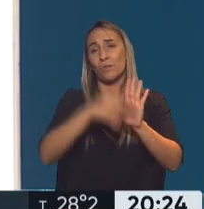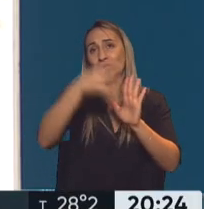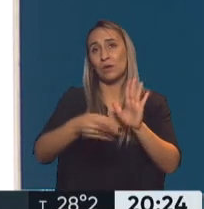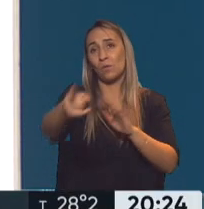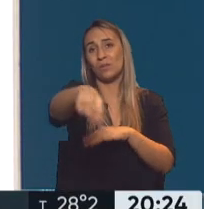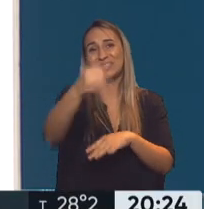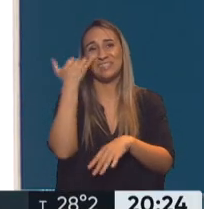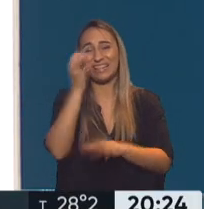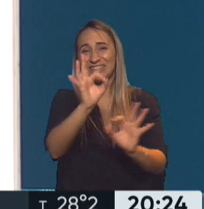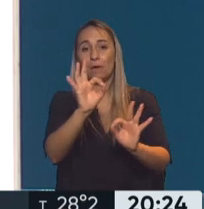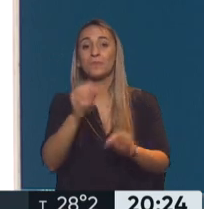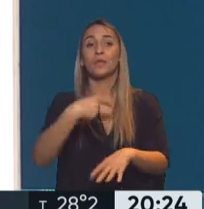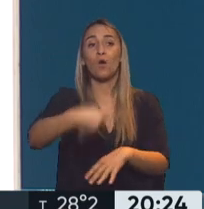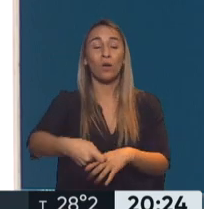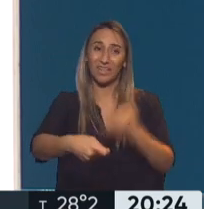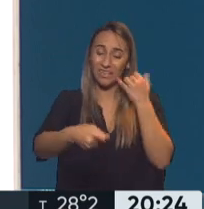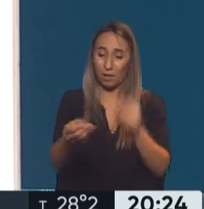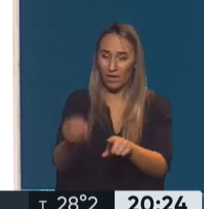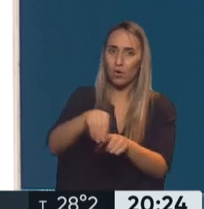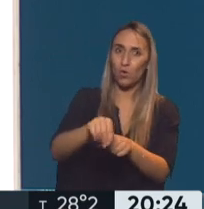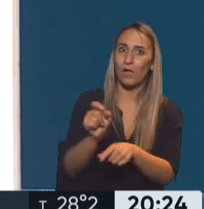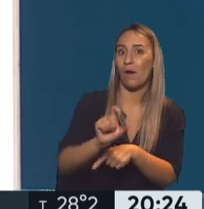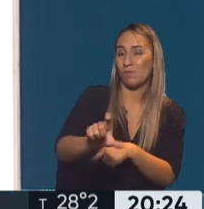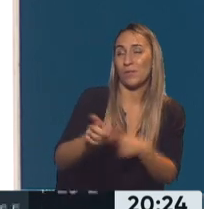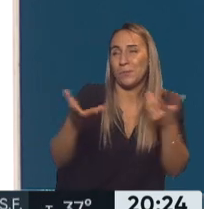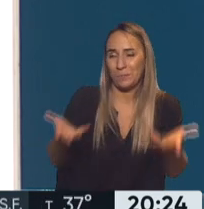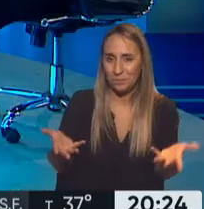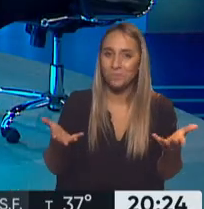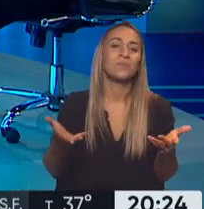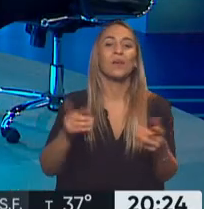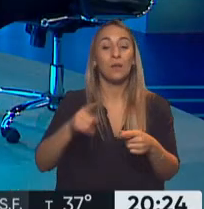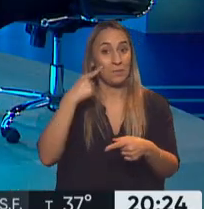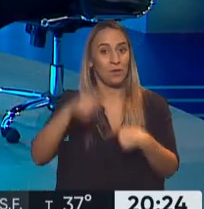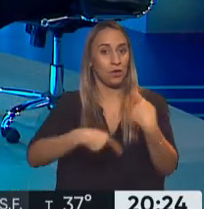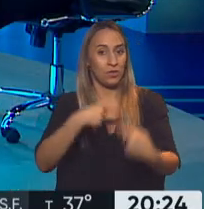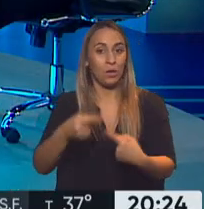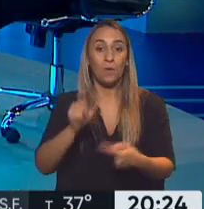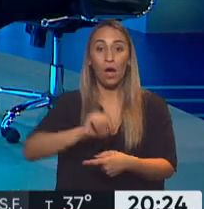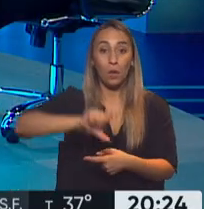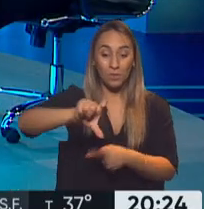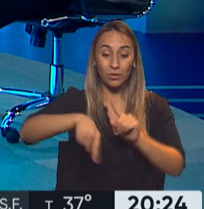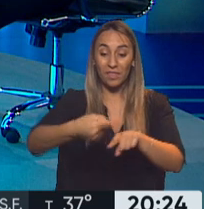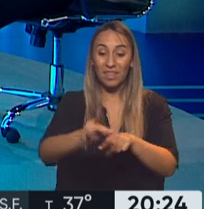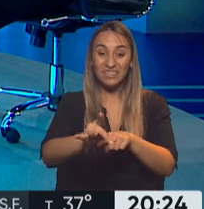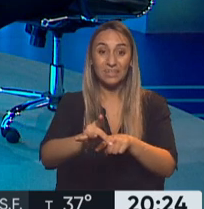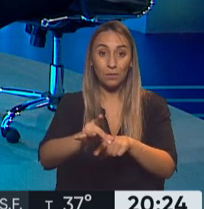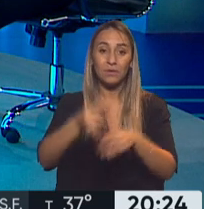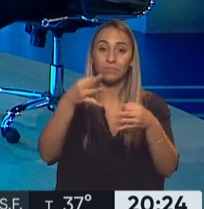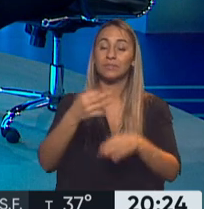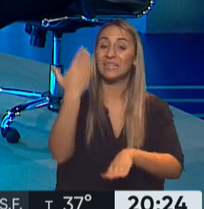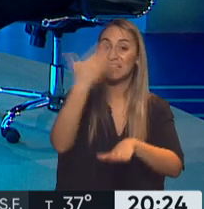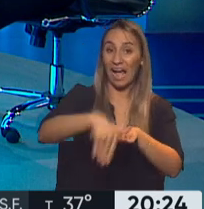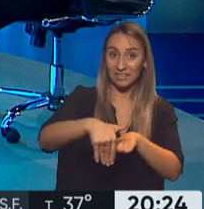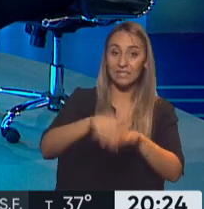a la cuota con él este incremento también y fíjate cómo seguimos con los aumentos de diciembre de cara a fin de año los taxis un